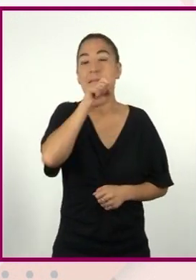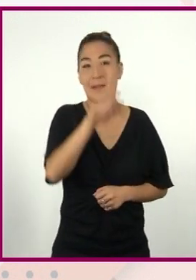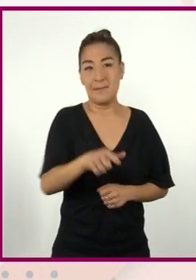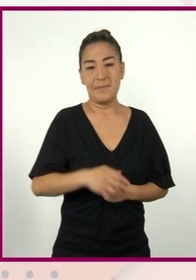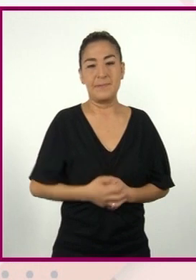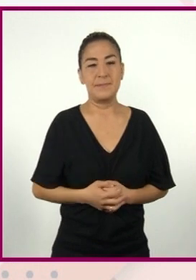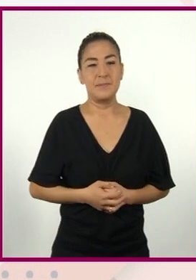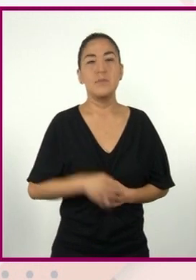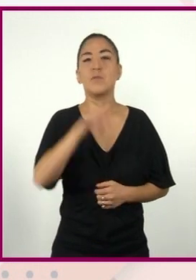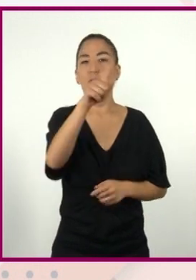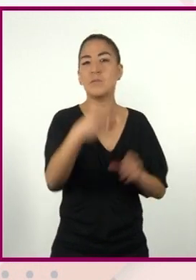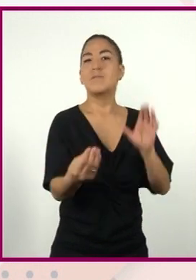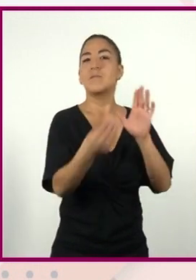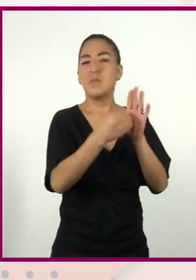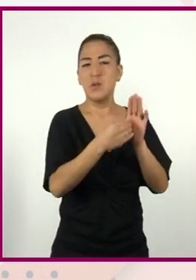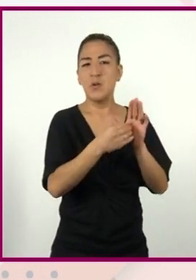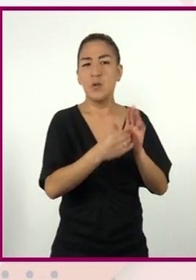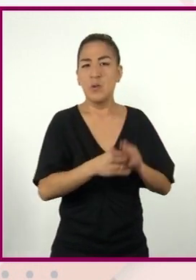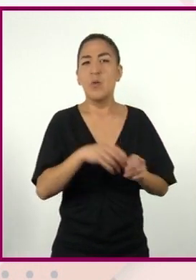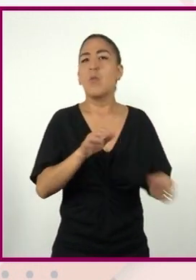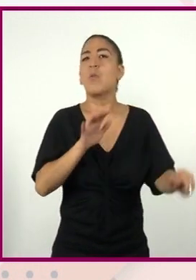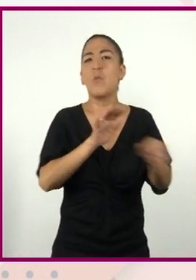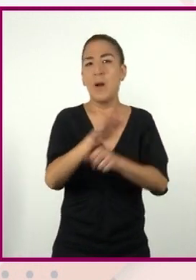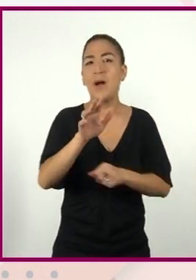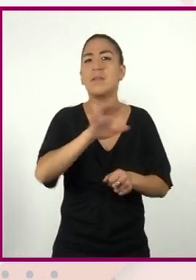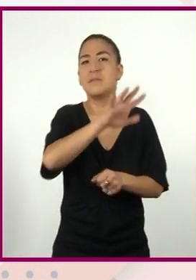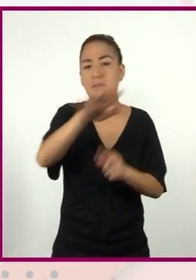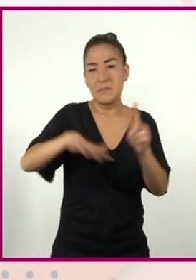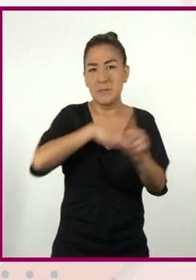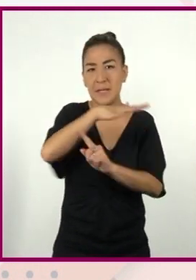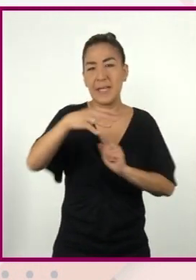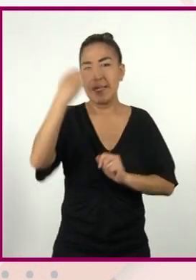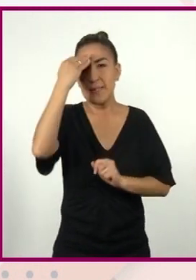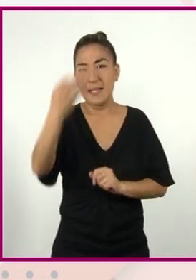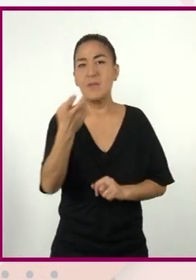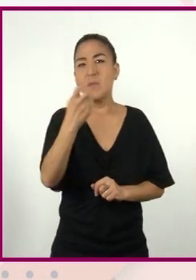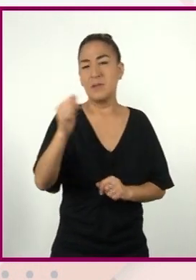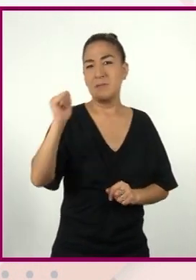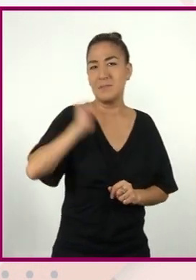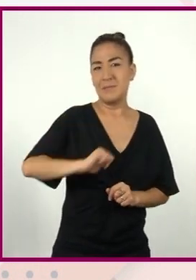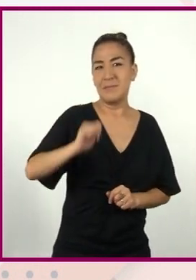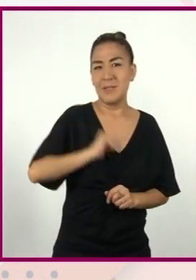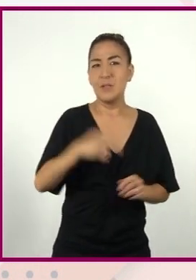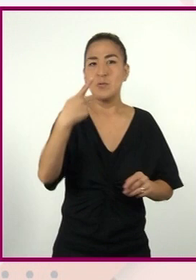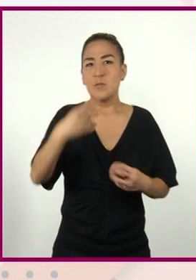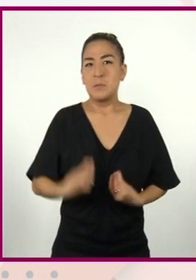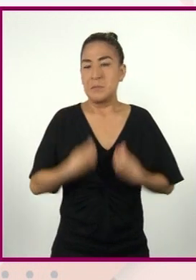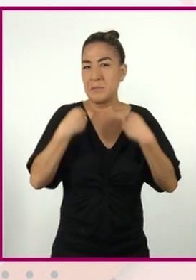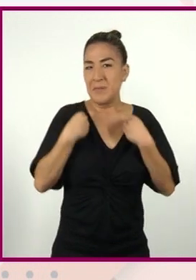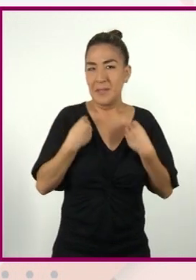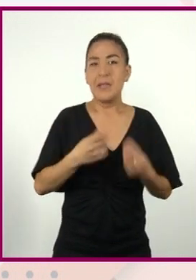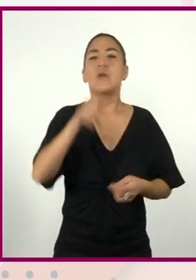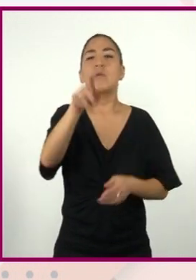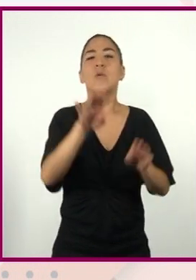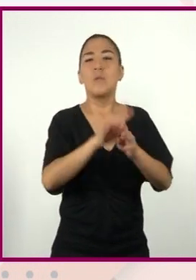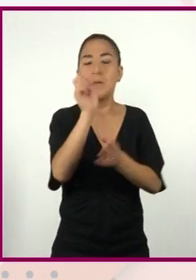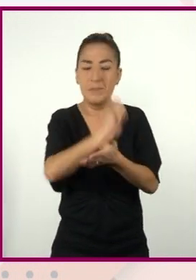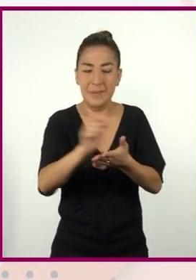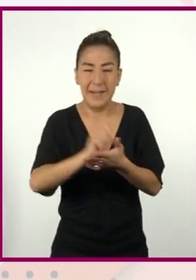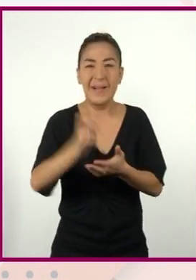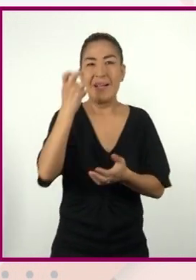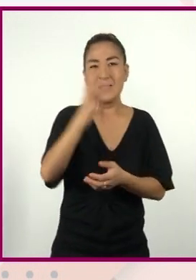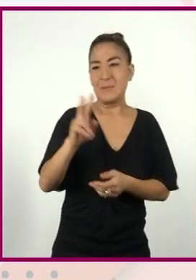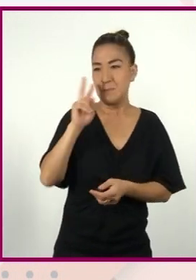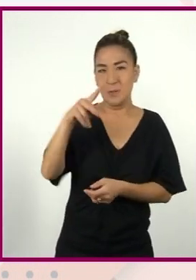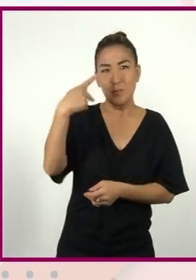Asimismo, señalen cuál era el contexto social en el que vivió. Redacten su opinión y la enseñanza que les deja la